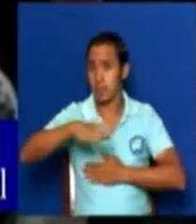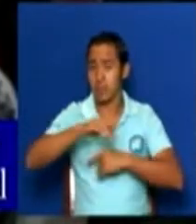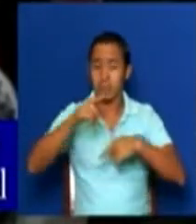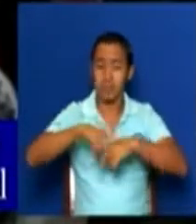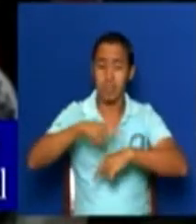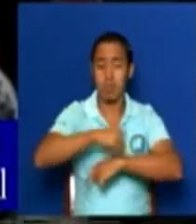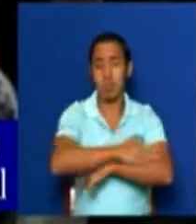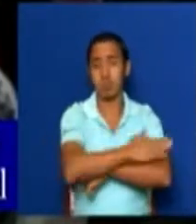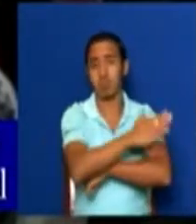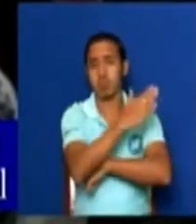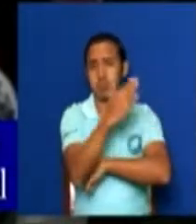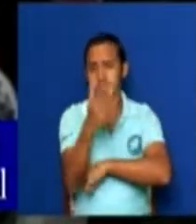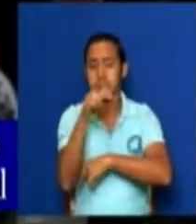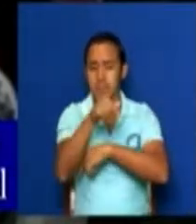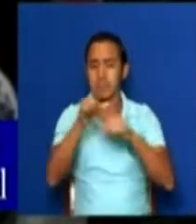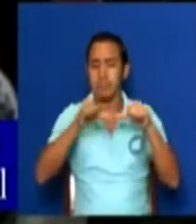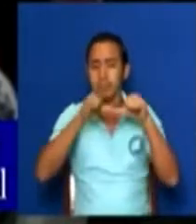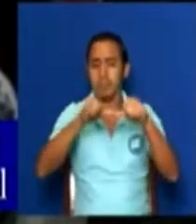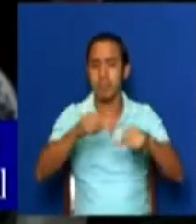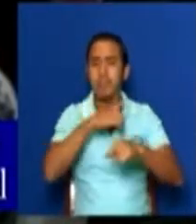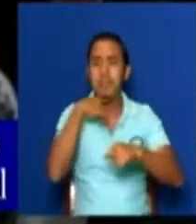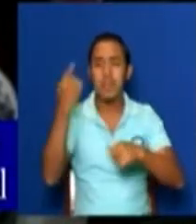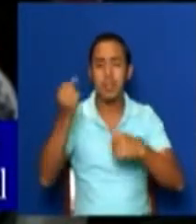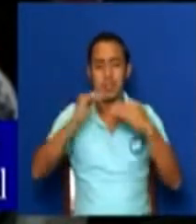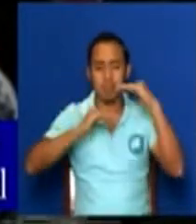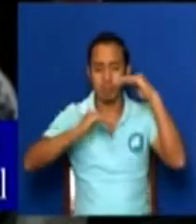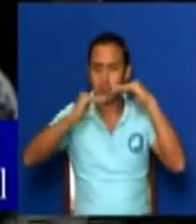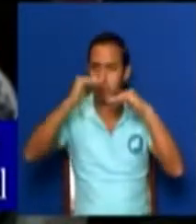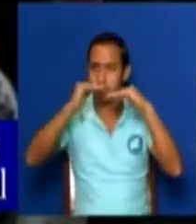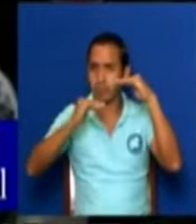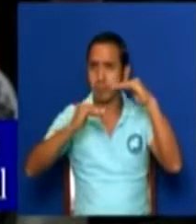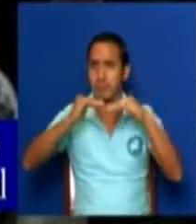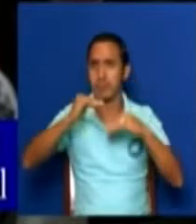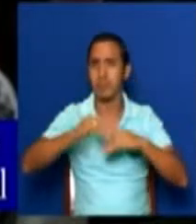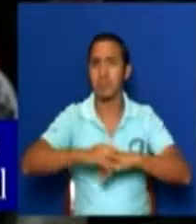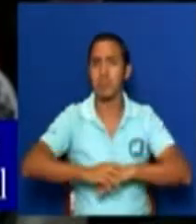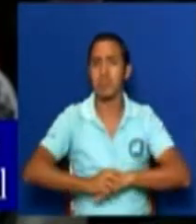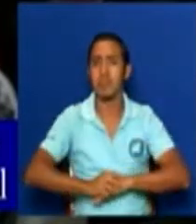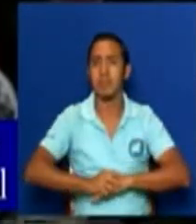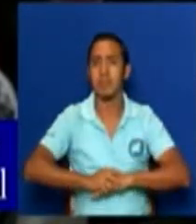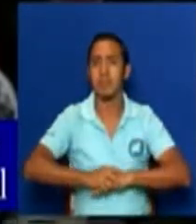largo del tiempo continúen siendo sostenibles. La siguiente.